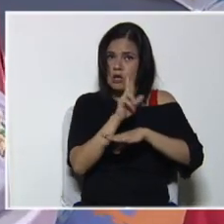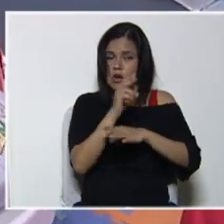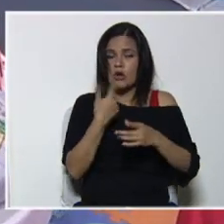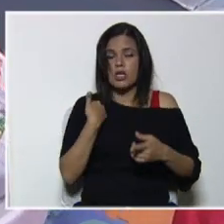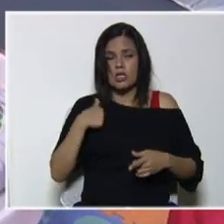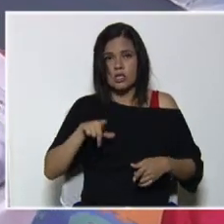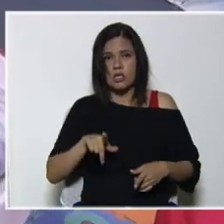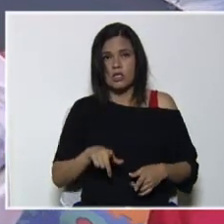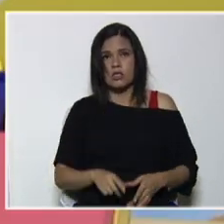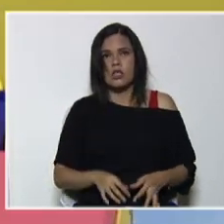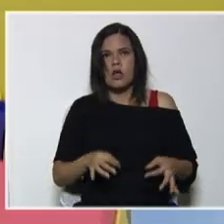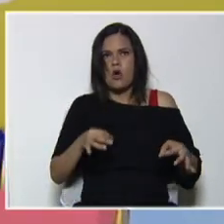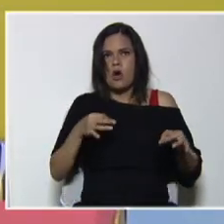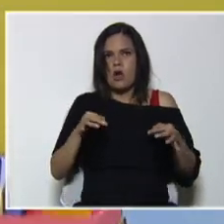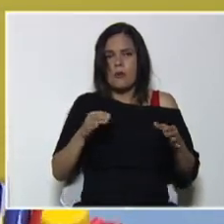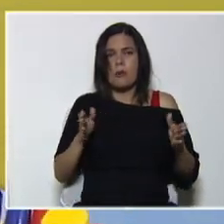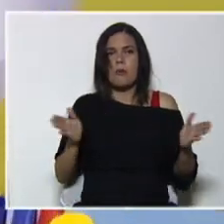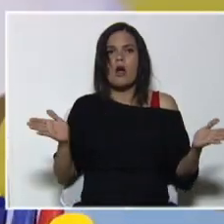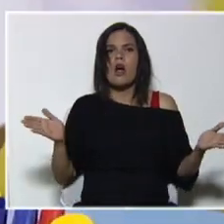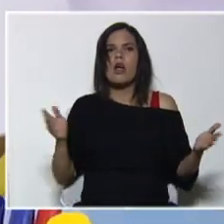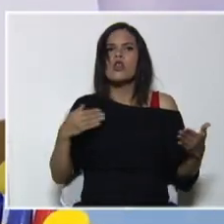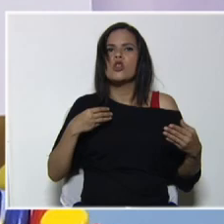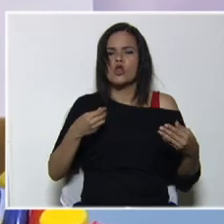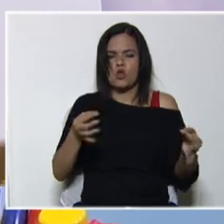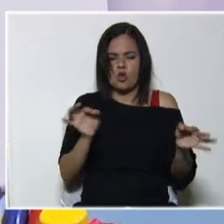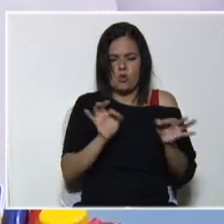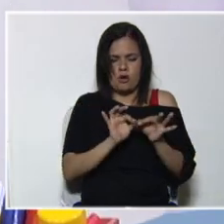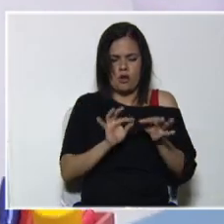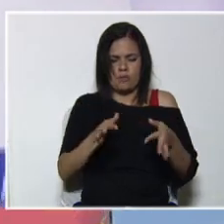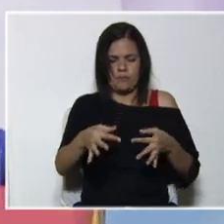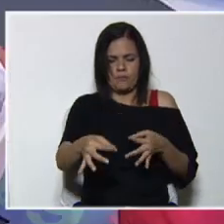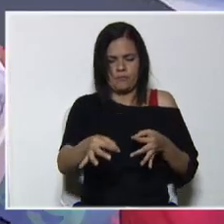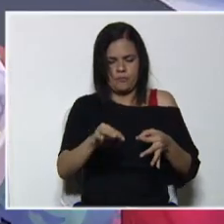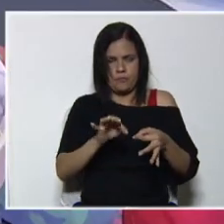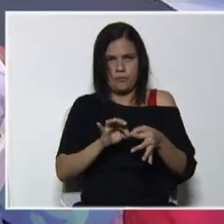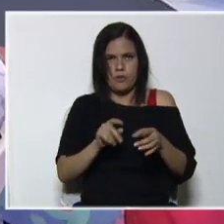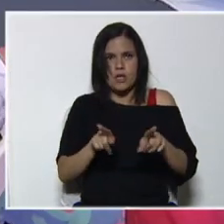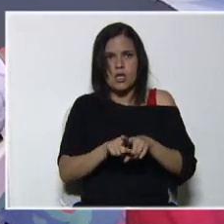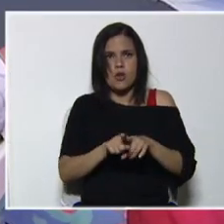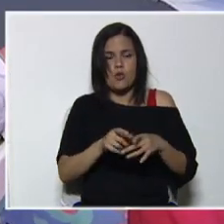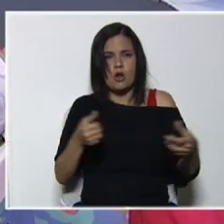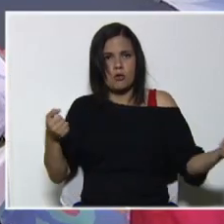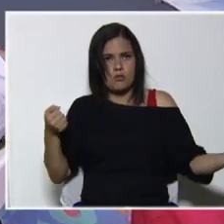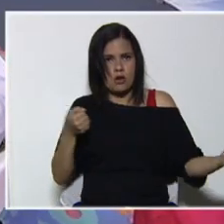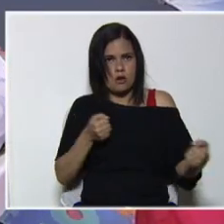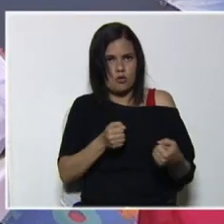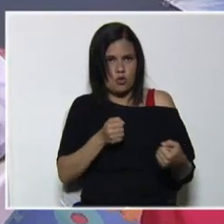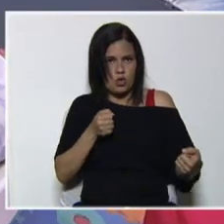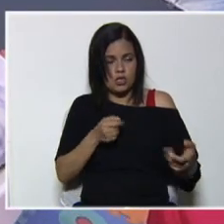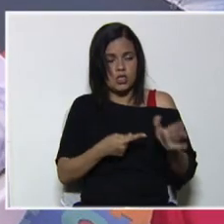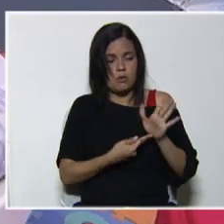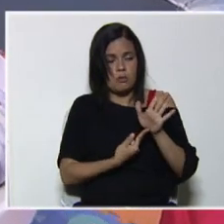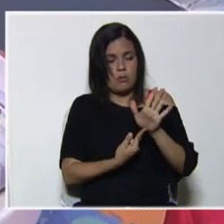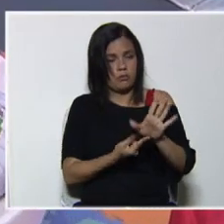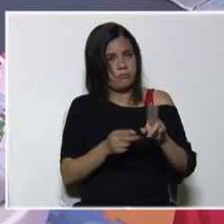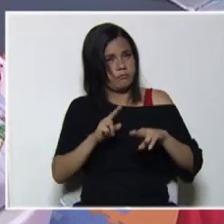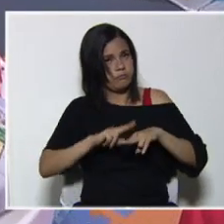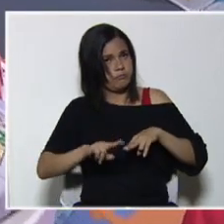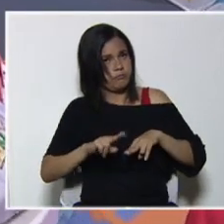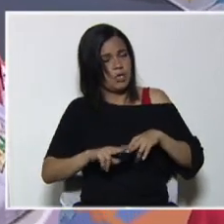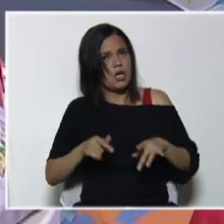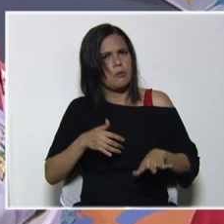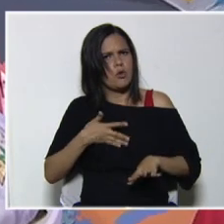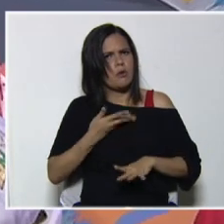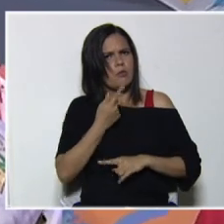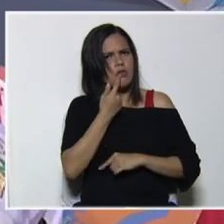vamos a doblar, miren, como un acordeón, y se lo vamos a presentar a nuestra niña y a nuestro niño. Y le podemos